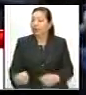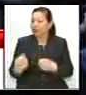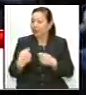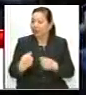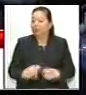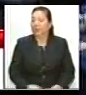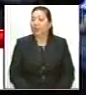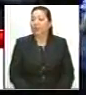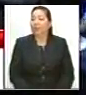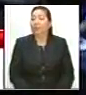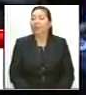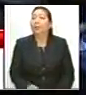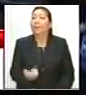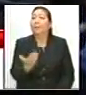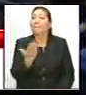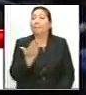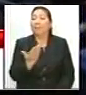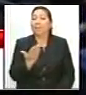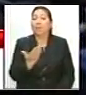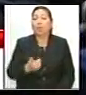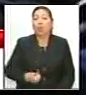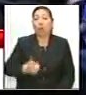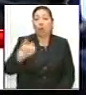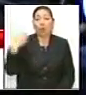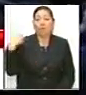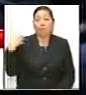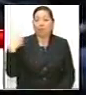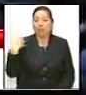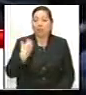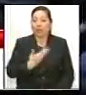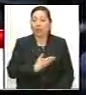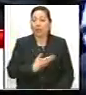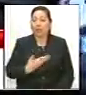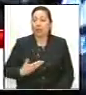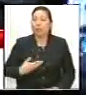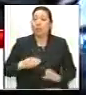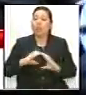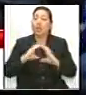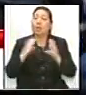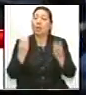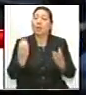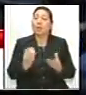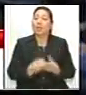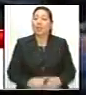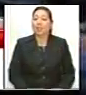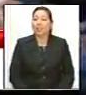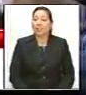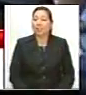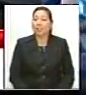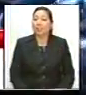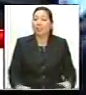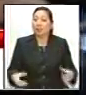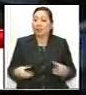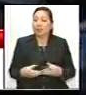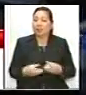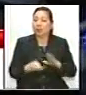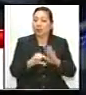insistentemente, he solicitado al oficial mayor, al presidente del Congreso y a la Comisión